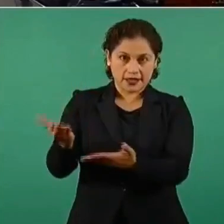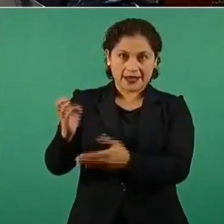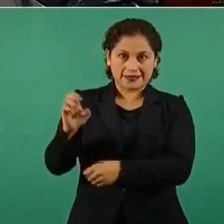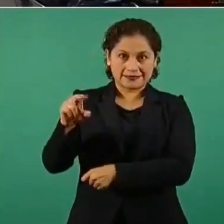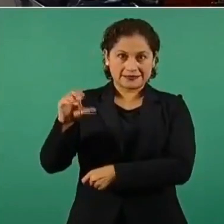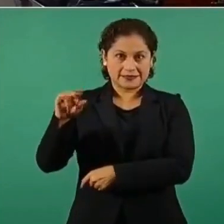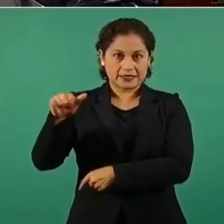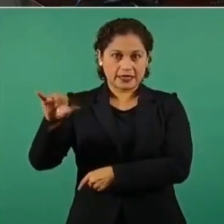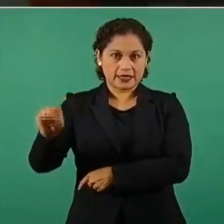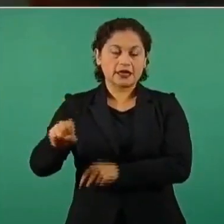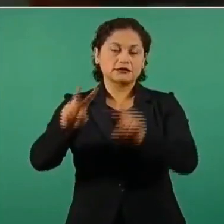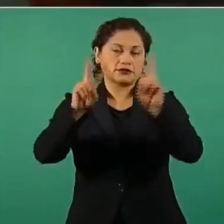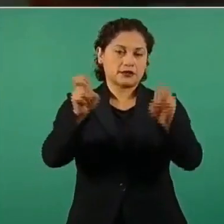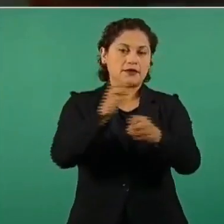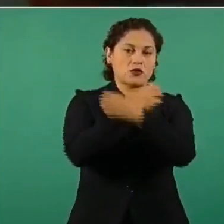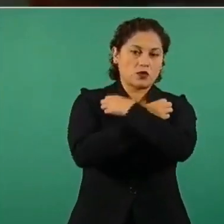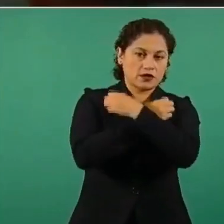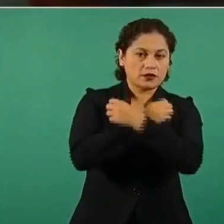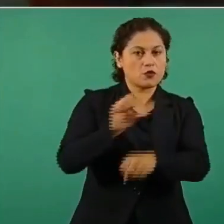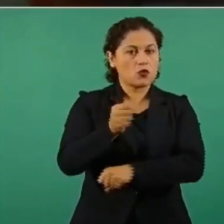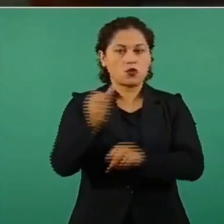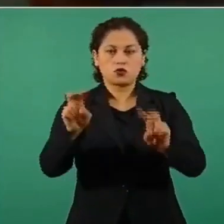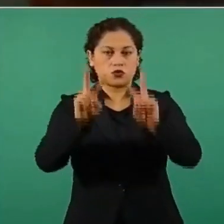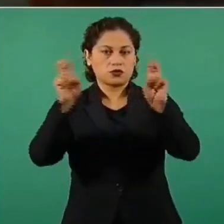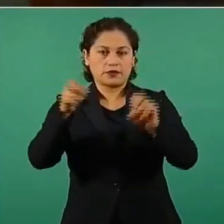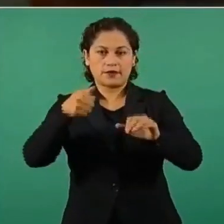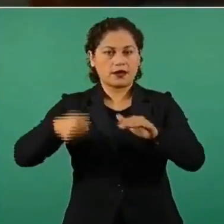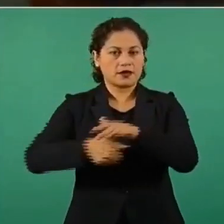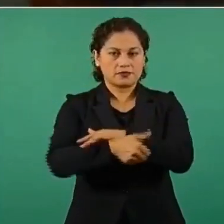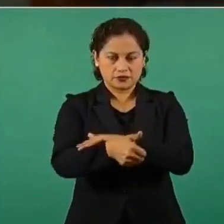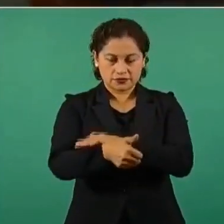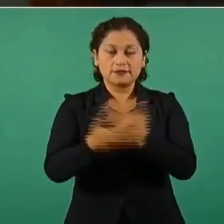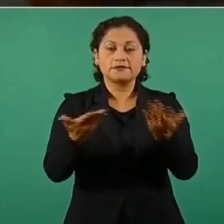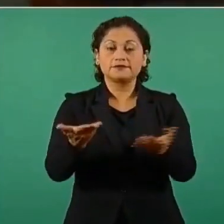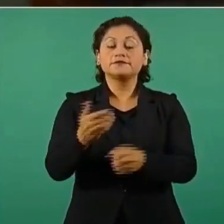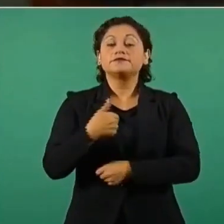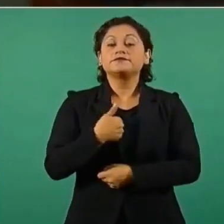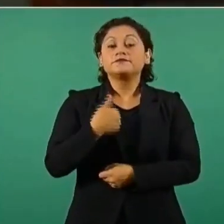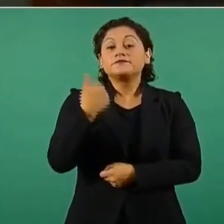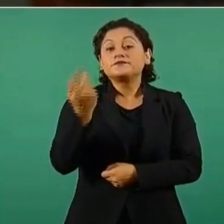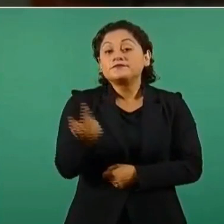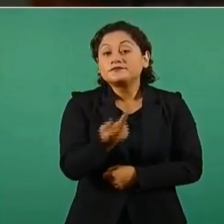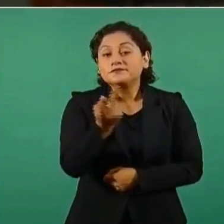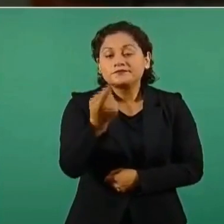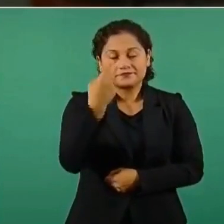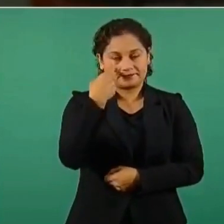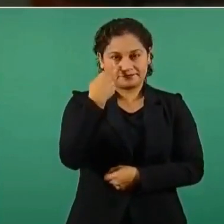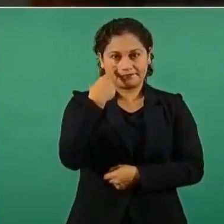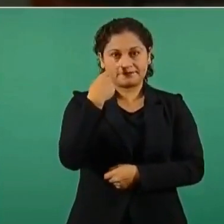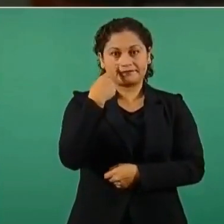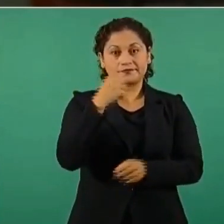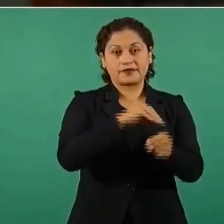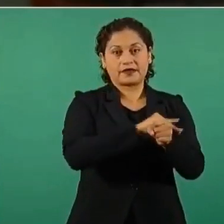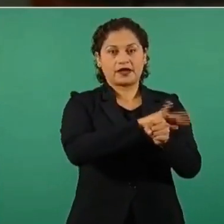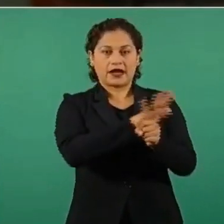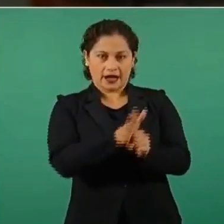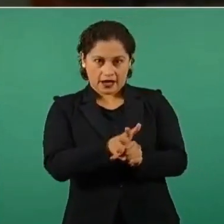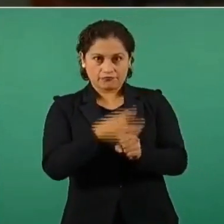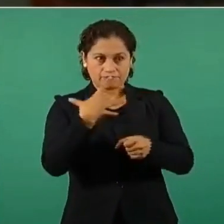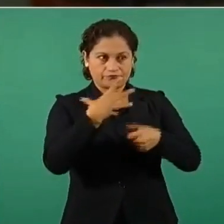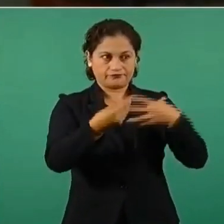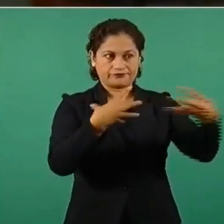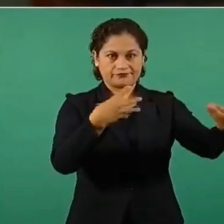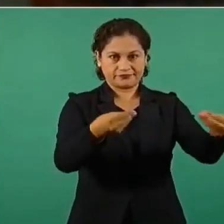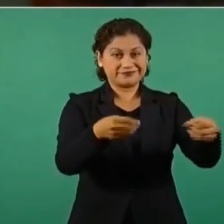de Ayotzinapa. Además de la pandemia de coronavirus, presidente, está la epidemia de la